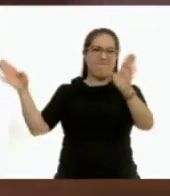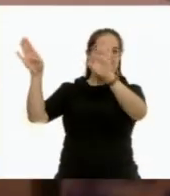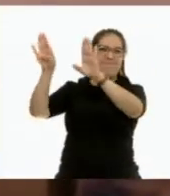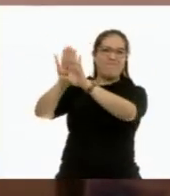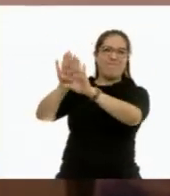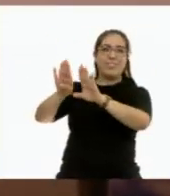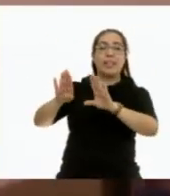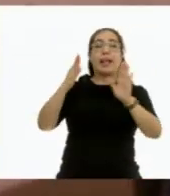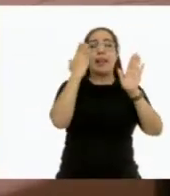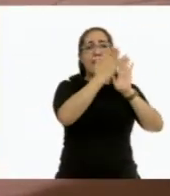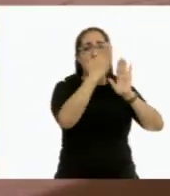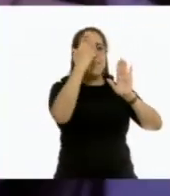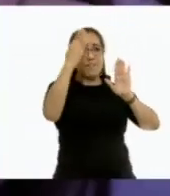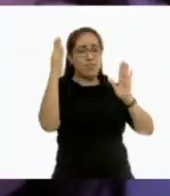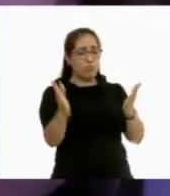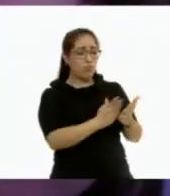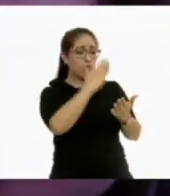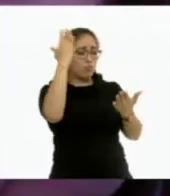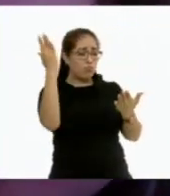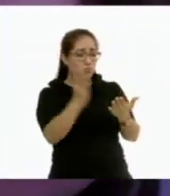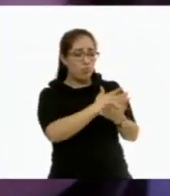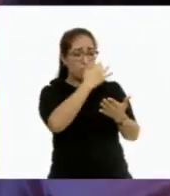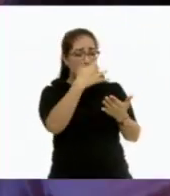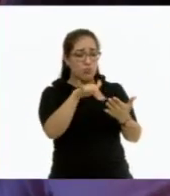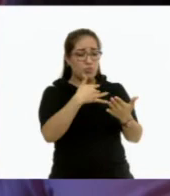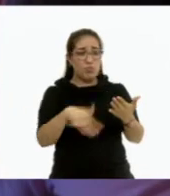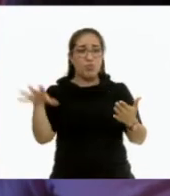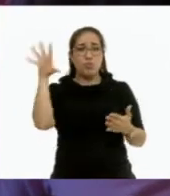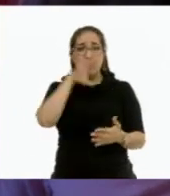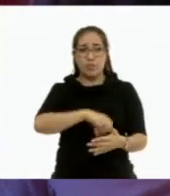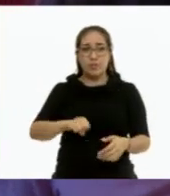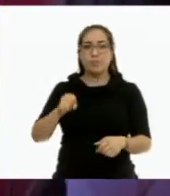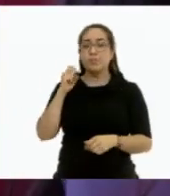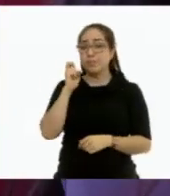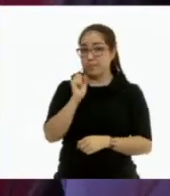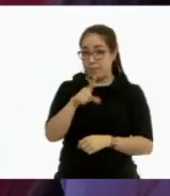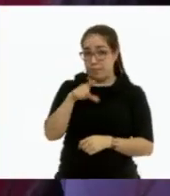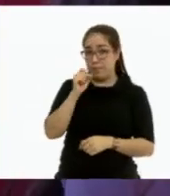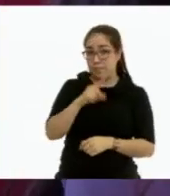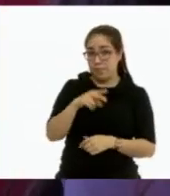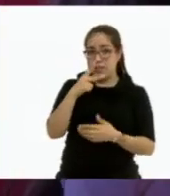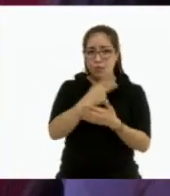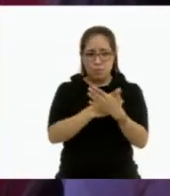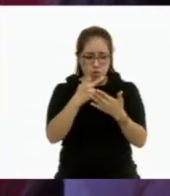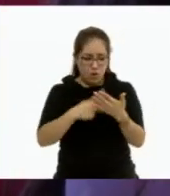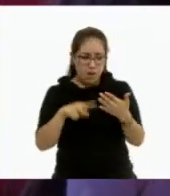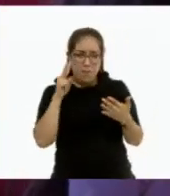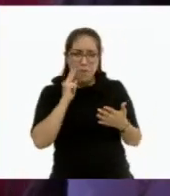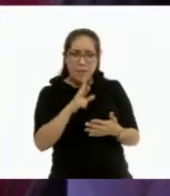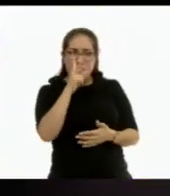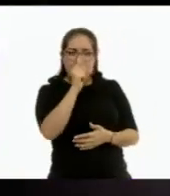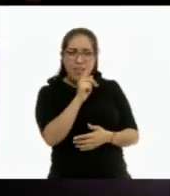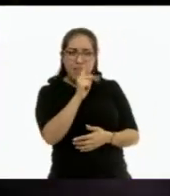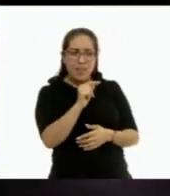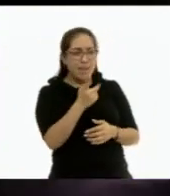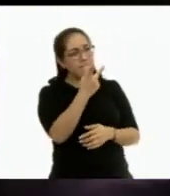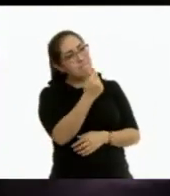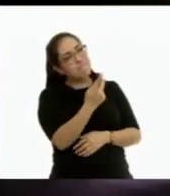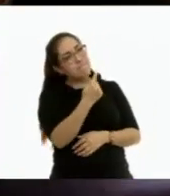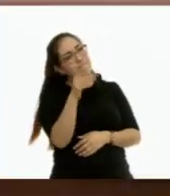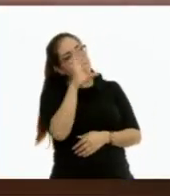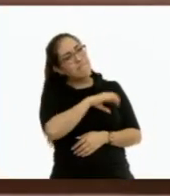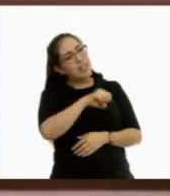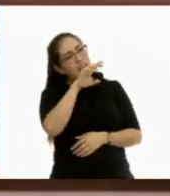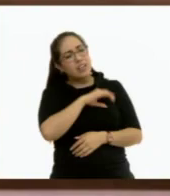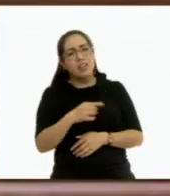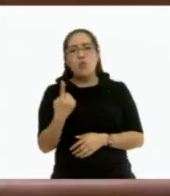libros que encontraba en casa, o cuando me sentaba frente a la tele para ver programas de ciencia ficción. Un día alguien